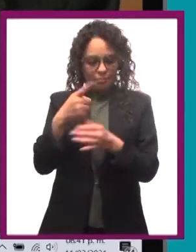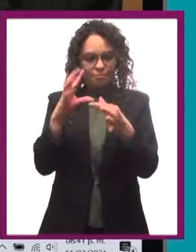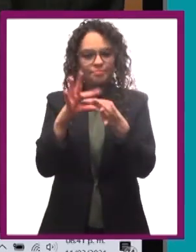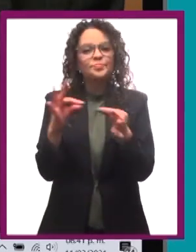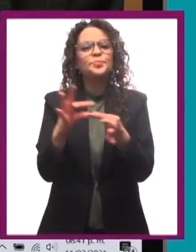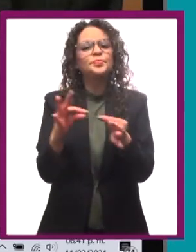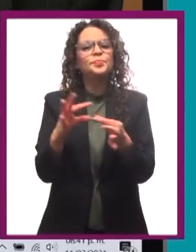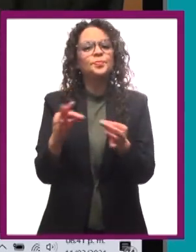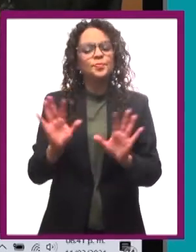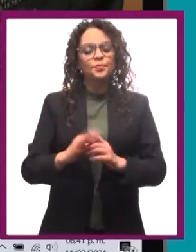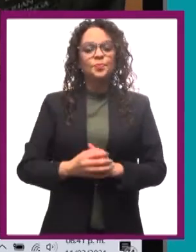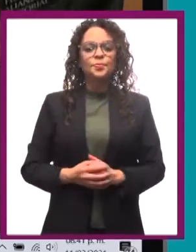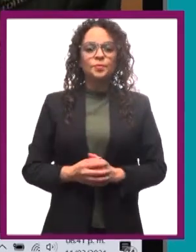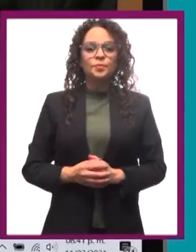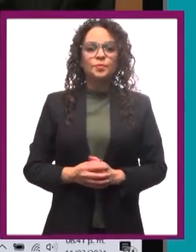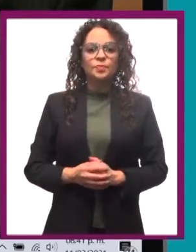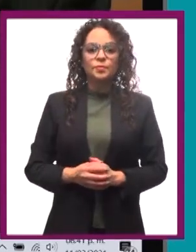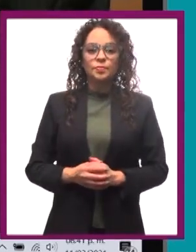siguiente.